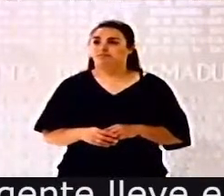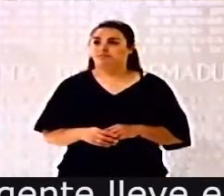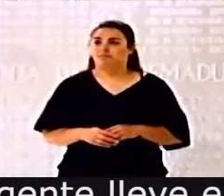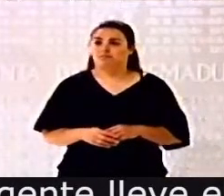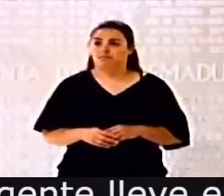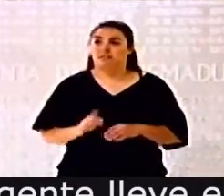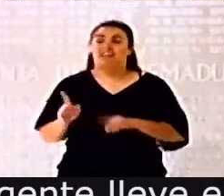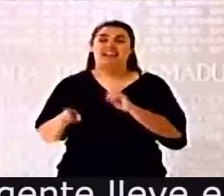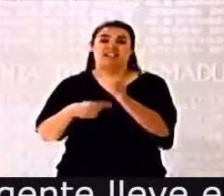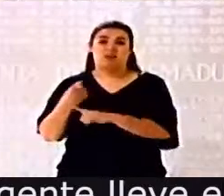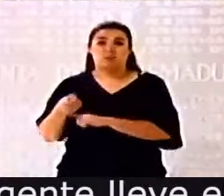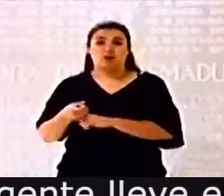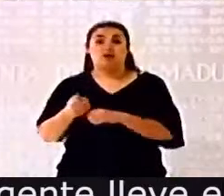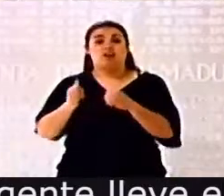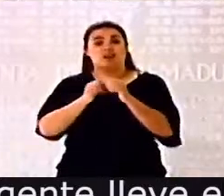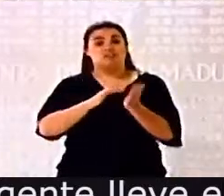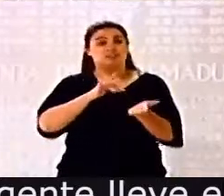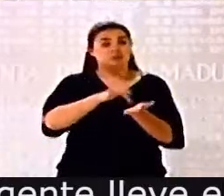y que se cambie cuando llegue a casa.